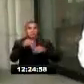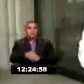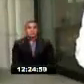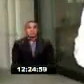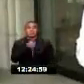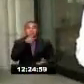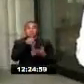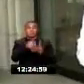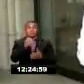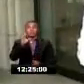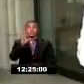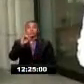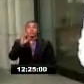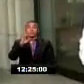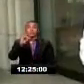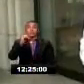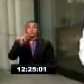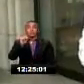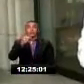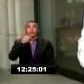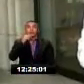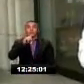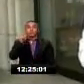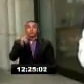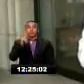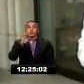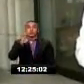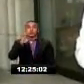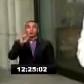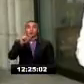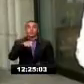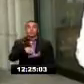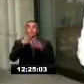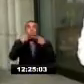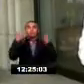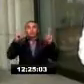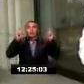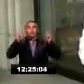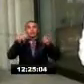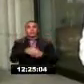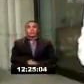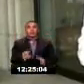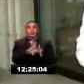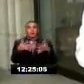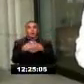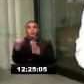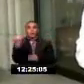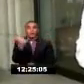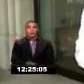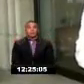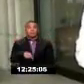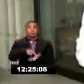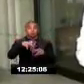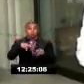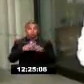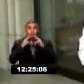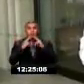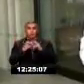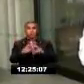del periodista Cristian Zurita, quien, recordemos, publicó en un portal web la denominada receta Arroz Verde, de donde inició